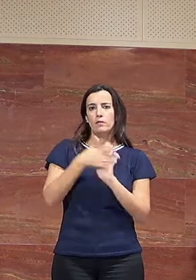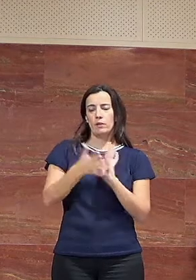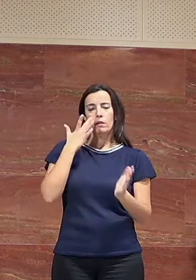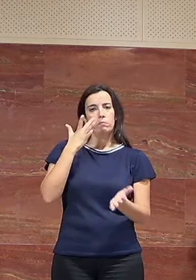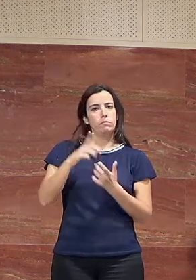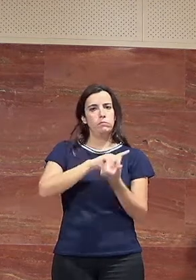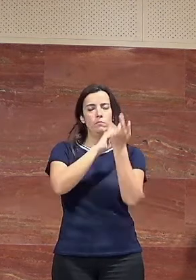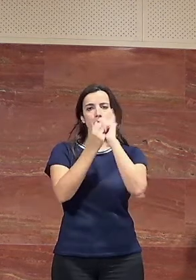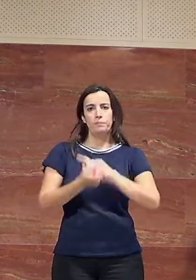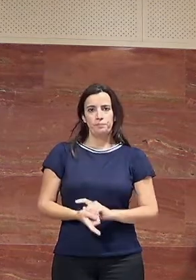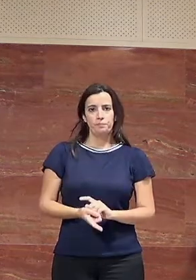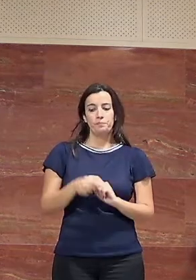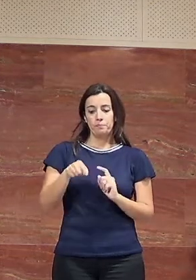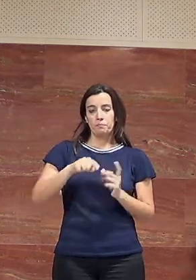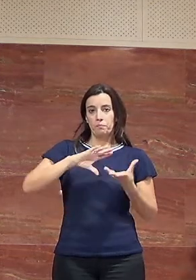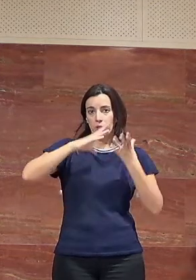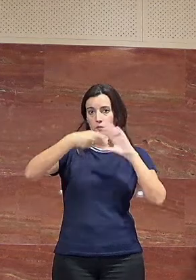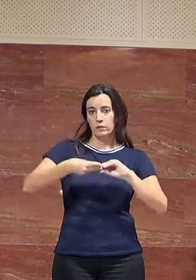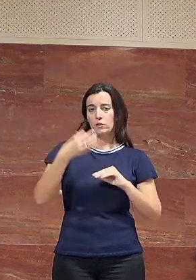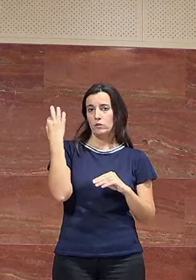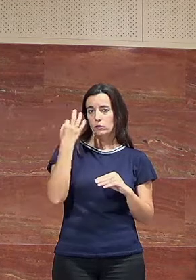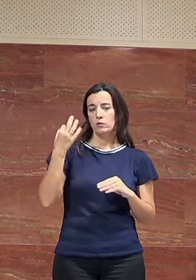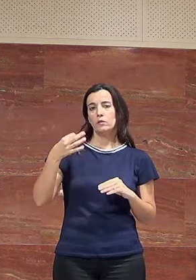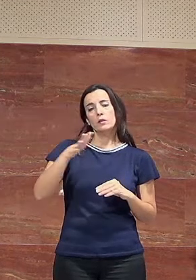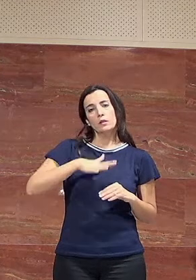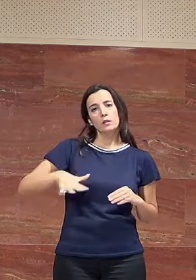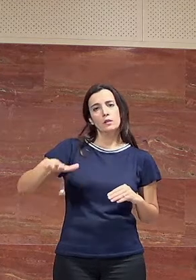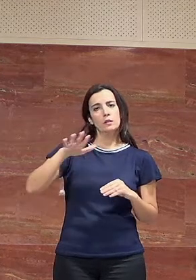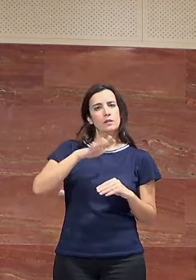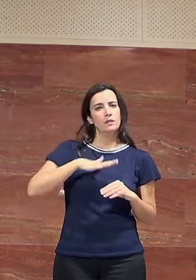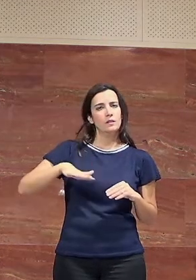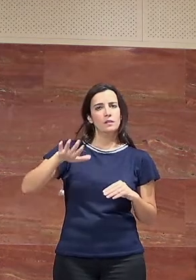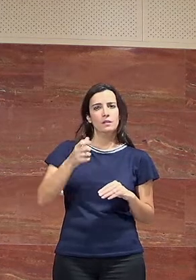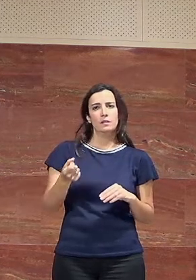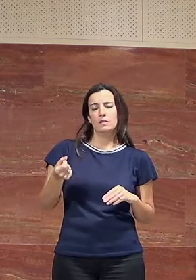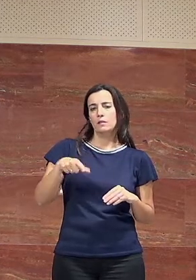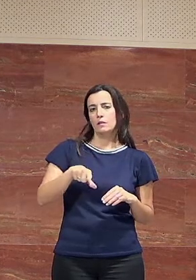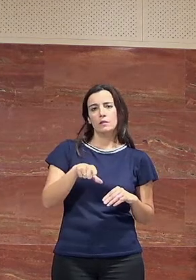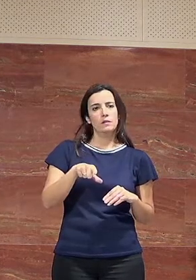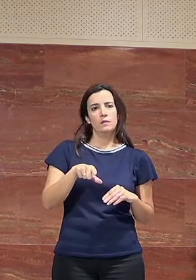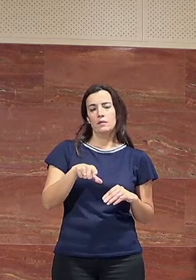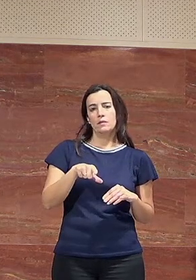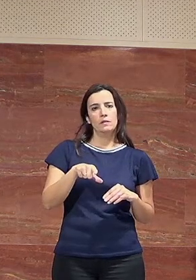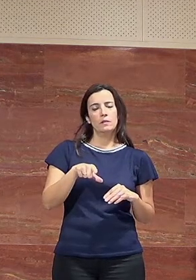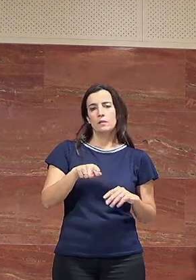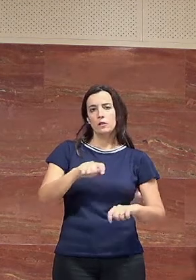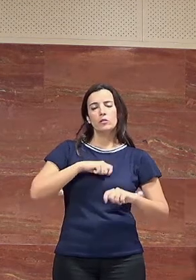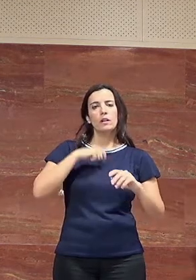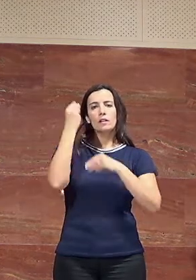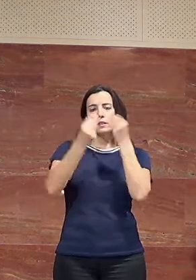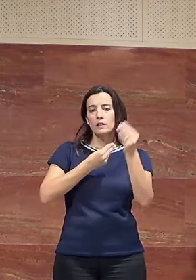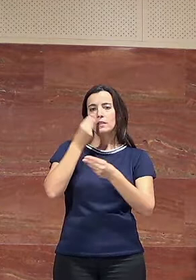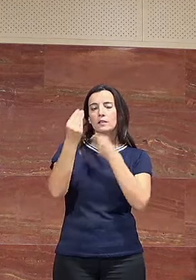esto es una actuación que hay espacios en Madrid con características muy parecidas y que nos hace reflexionar